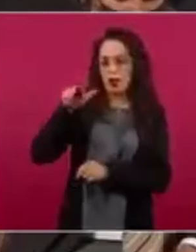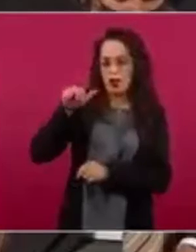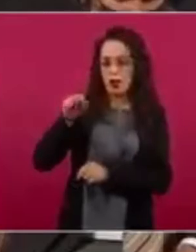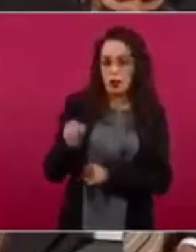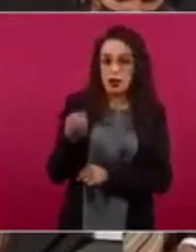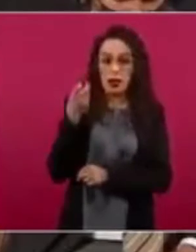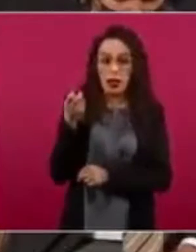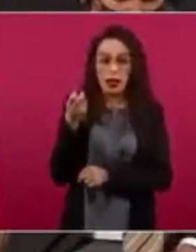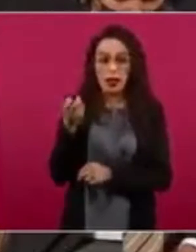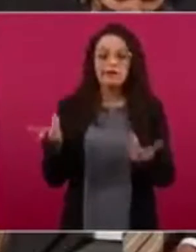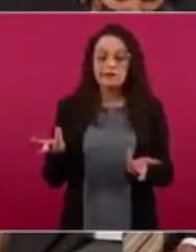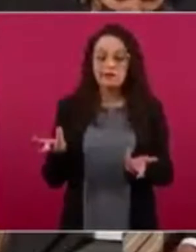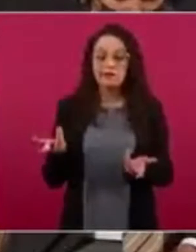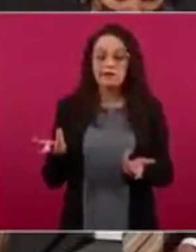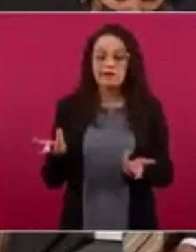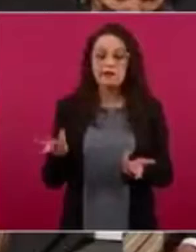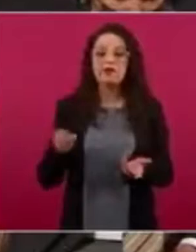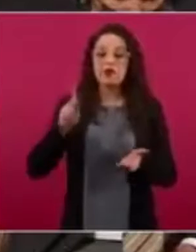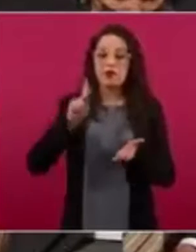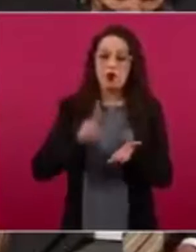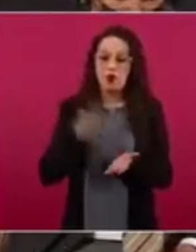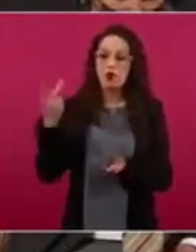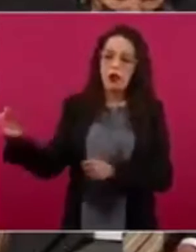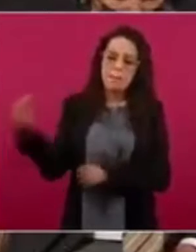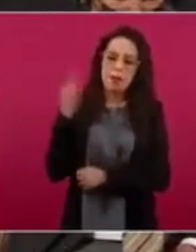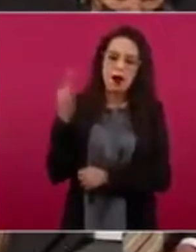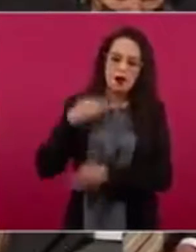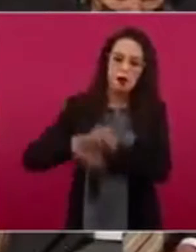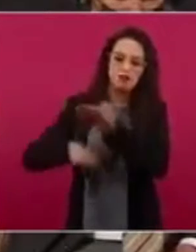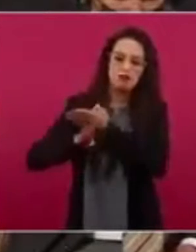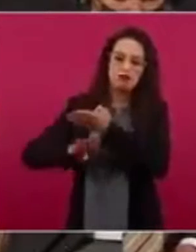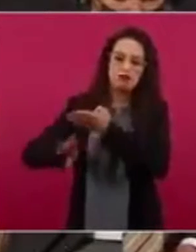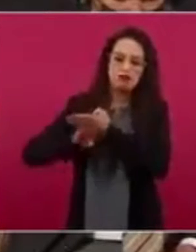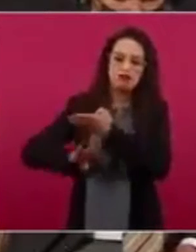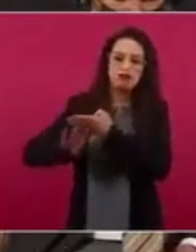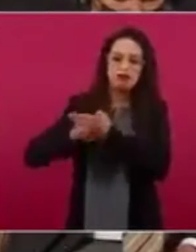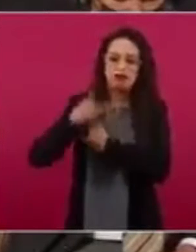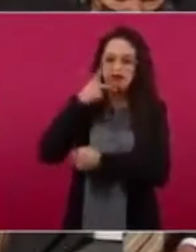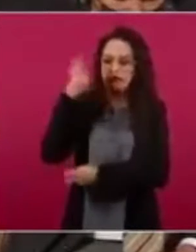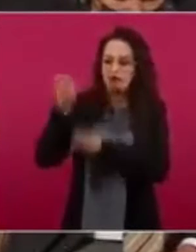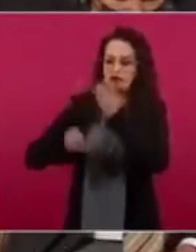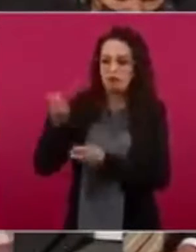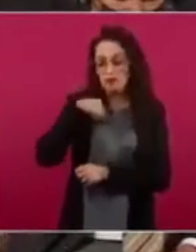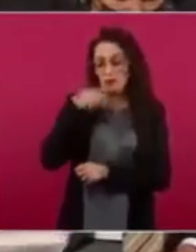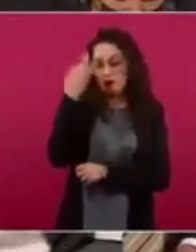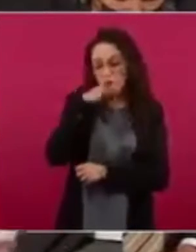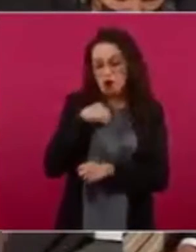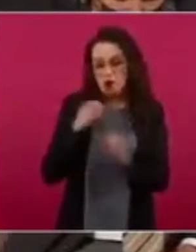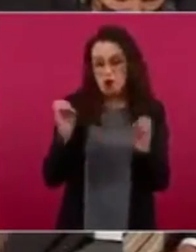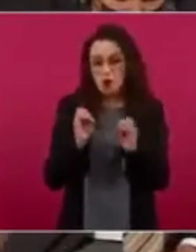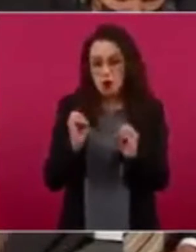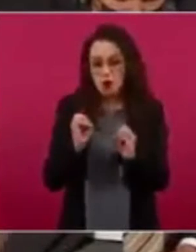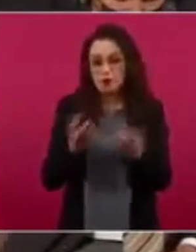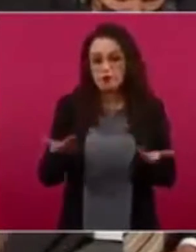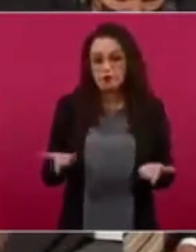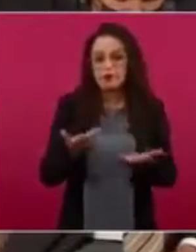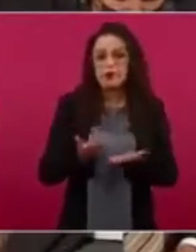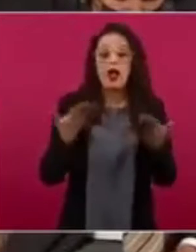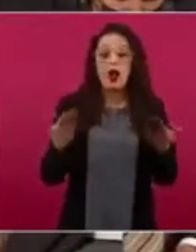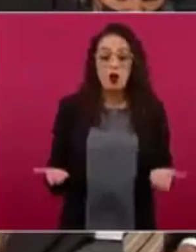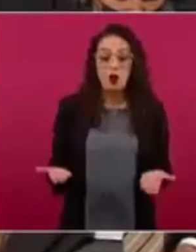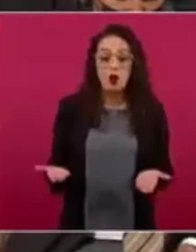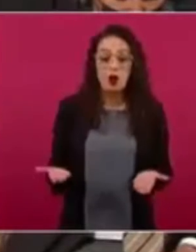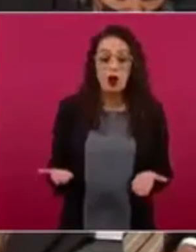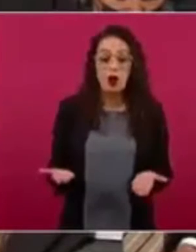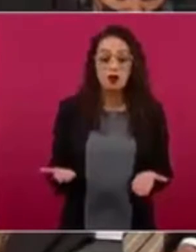Se me vino otra campaña de desprestigio en mi persona, en la cual, pues ahora desafortunadamente